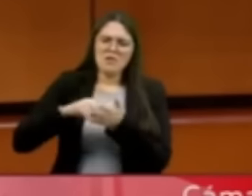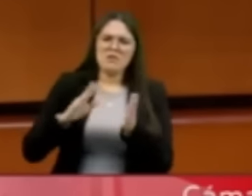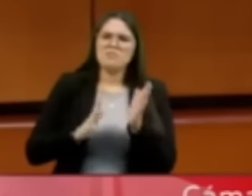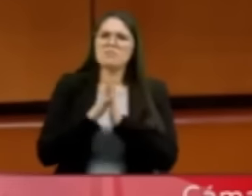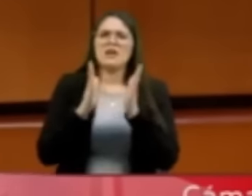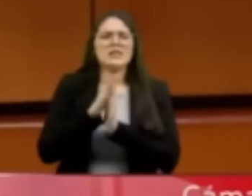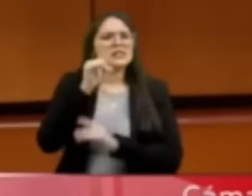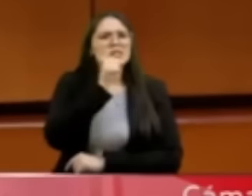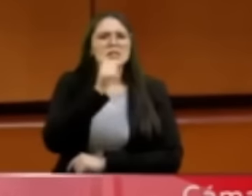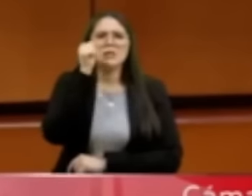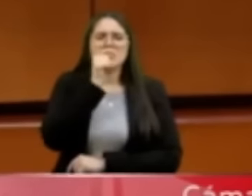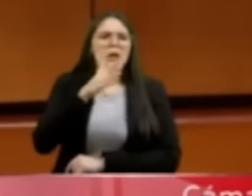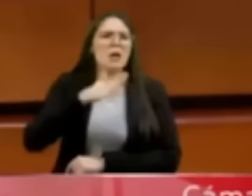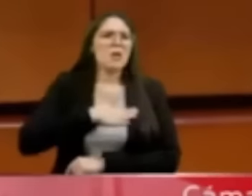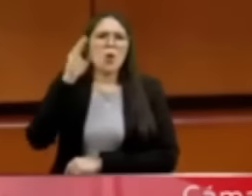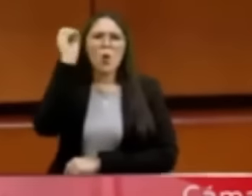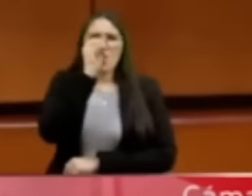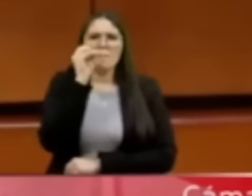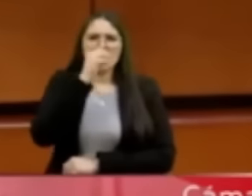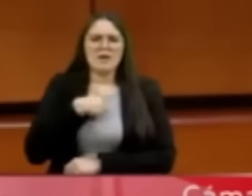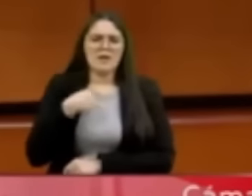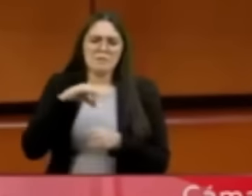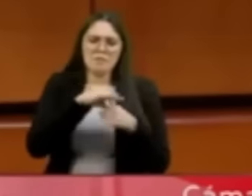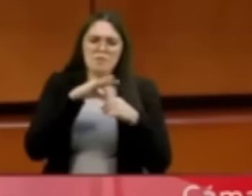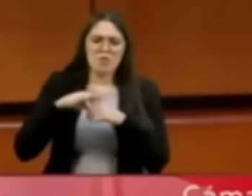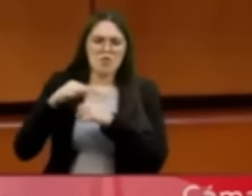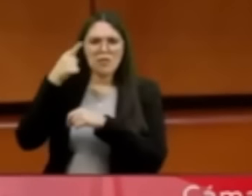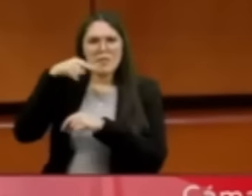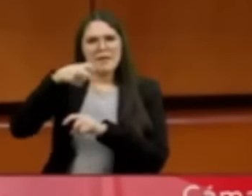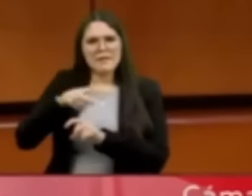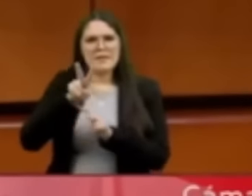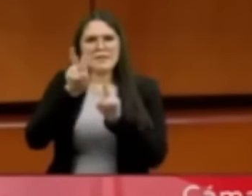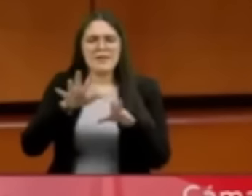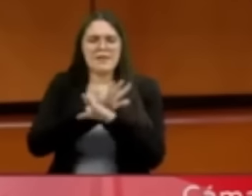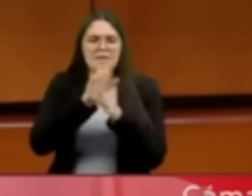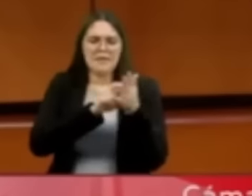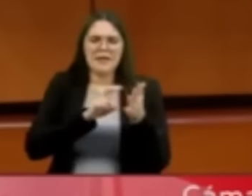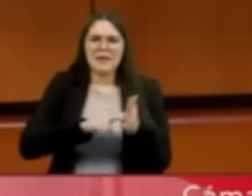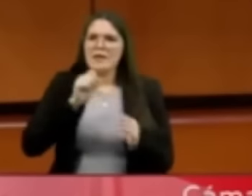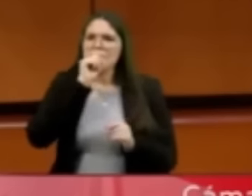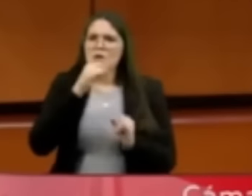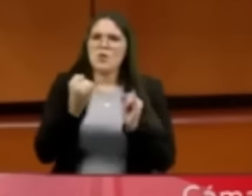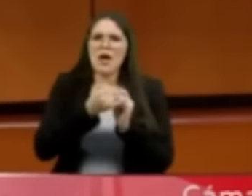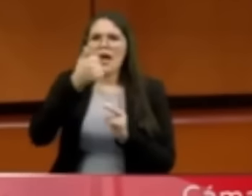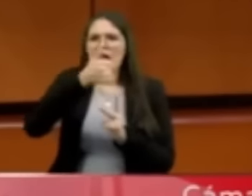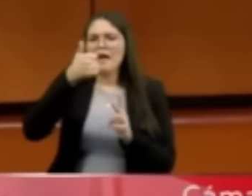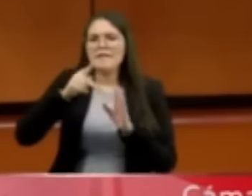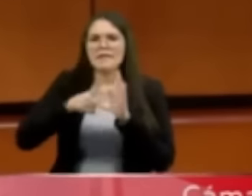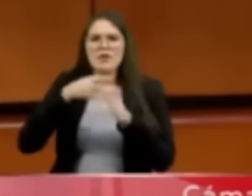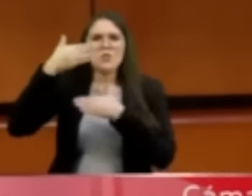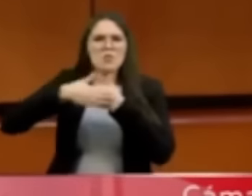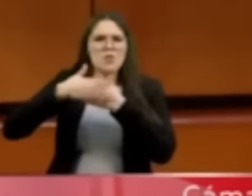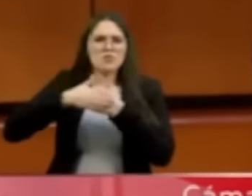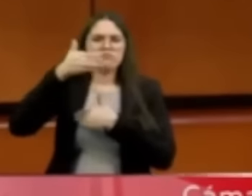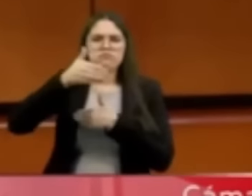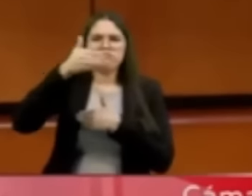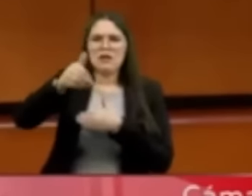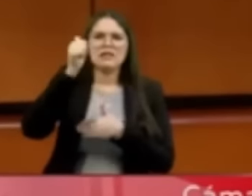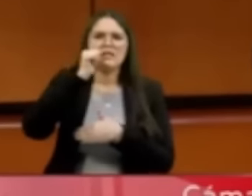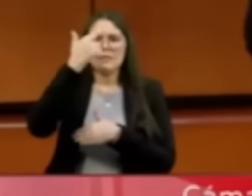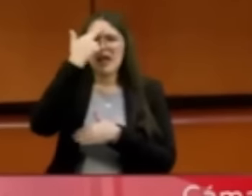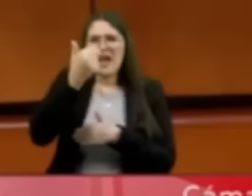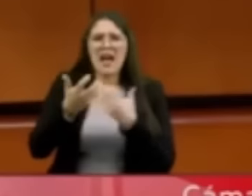Haré uso de la palabra para posicionar nuestro voto frente a la reforma judicial, como lo haré en cada ocasión que sea, con razones, no con